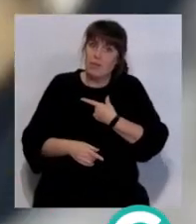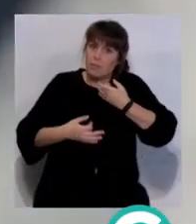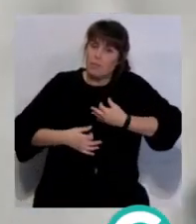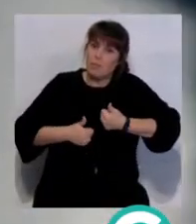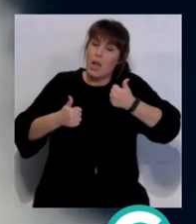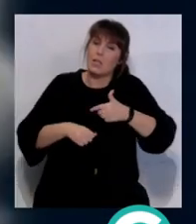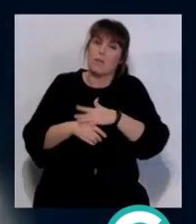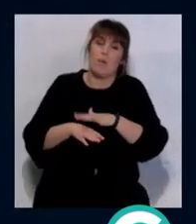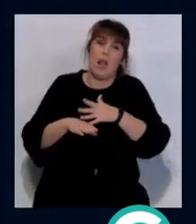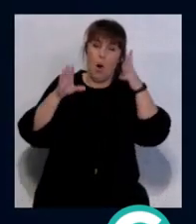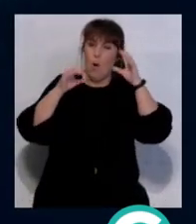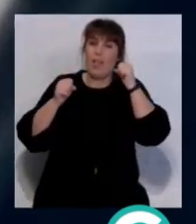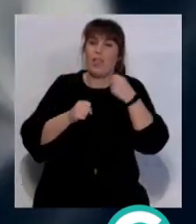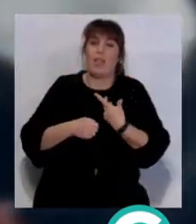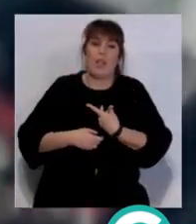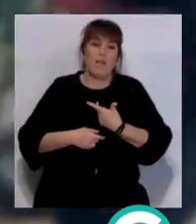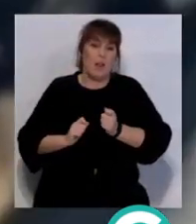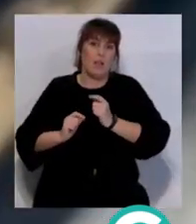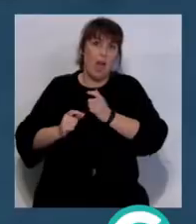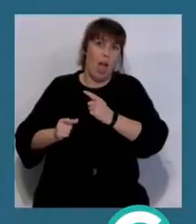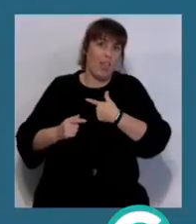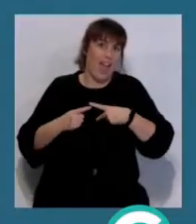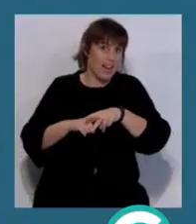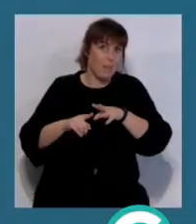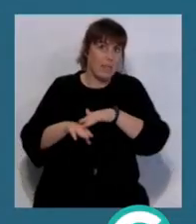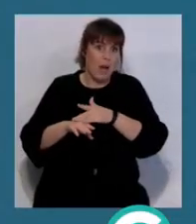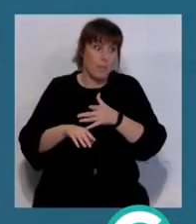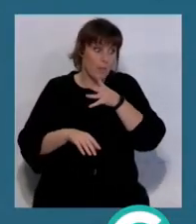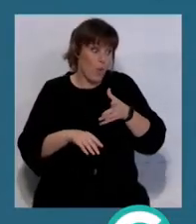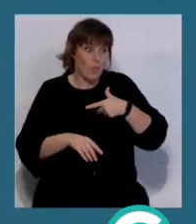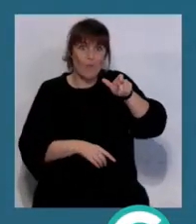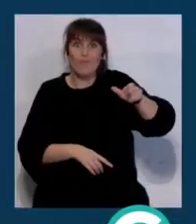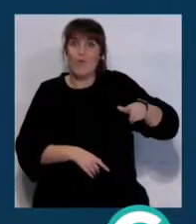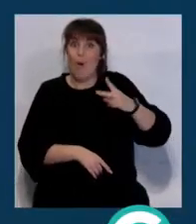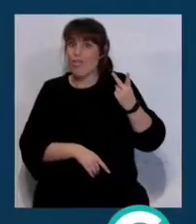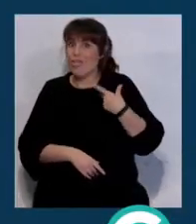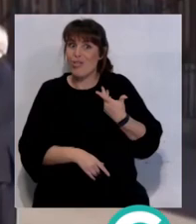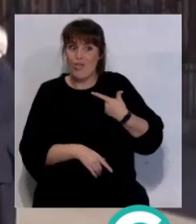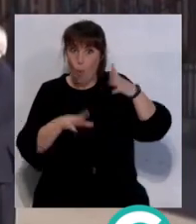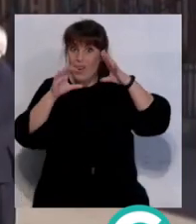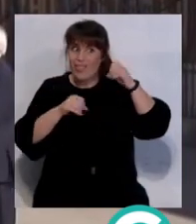las fuerzas y cuerpos de seguridad del Estado tras el asesinato de estos dos agentes de la